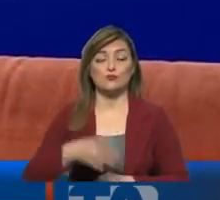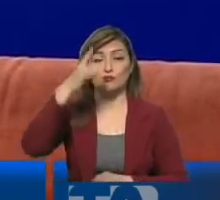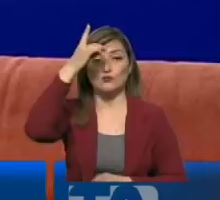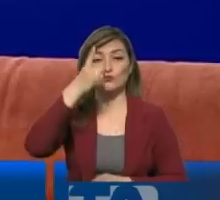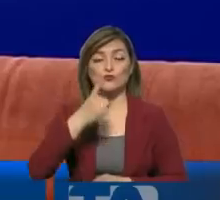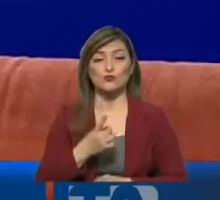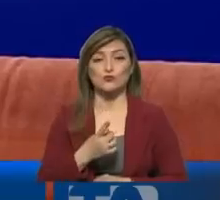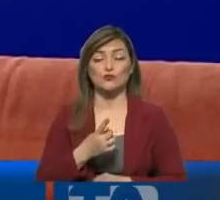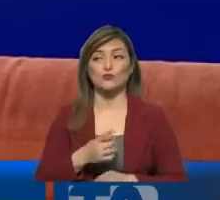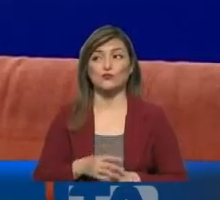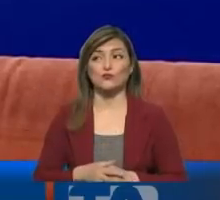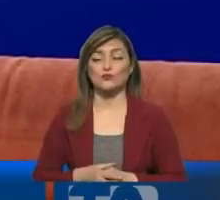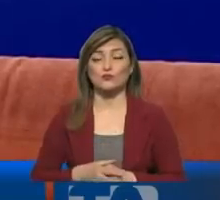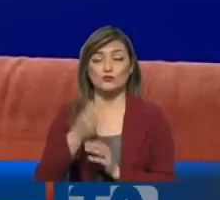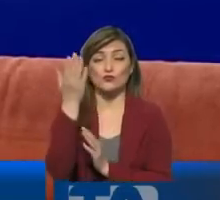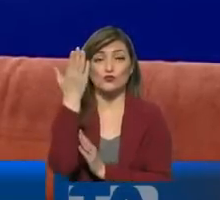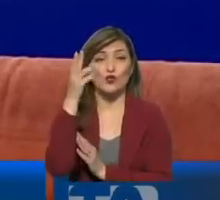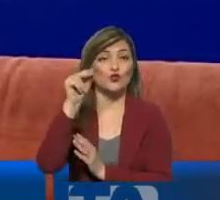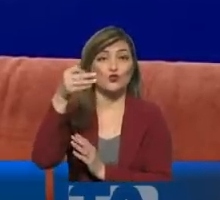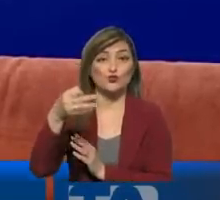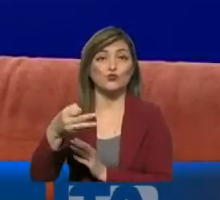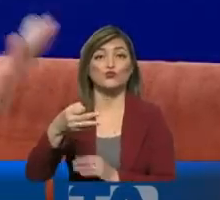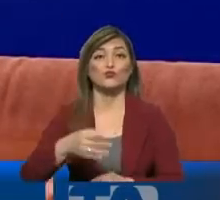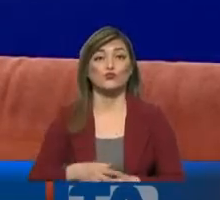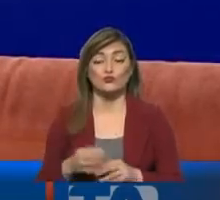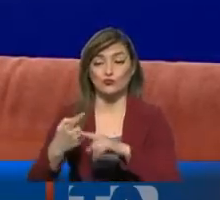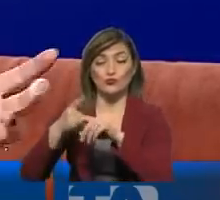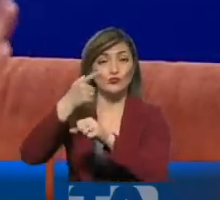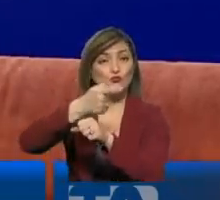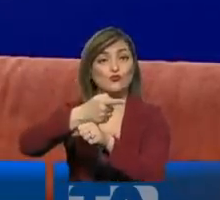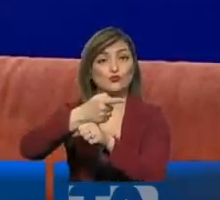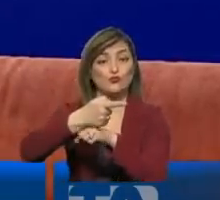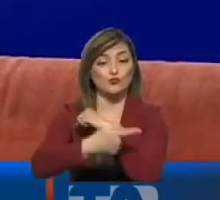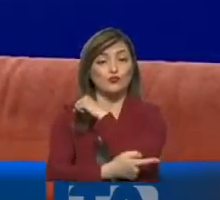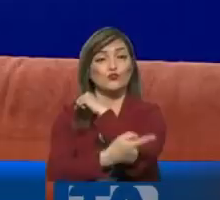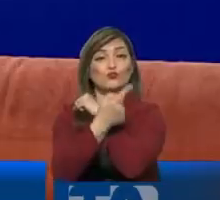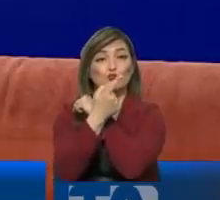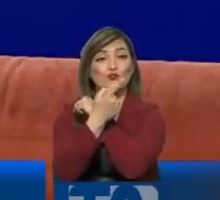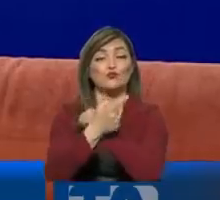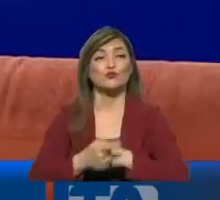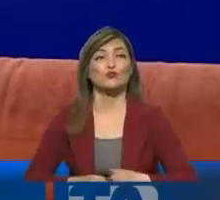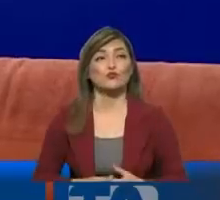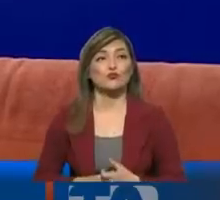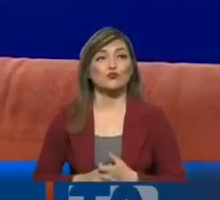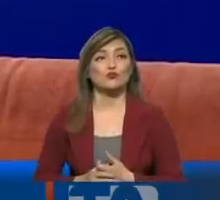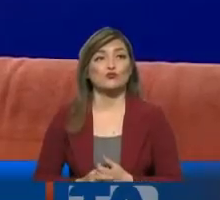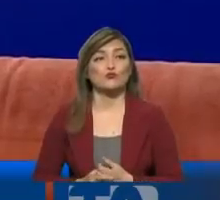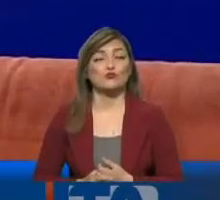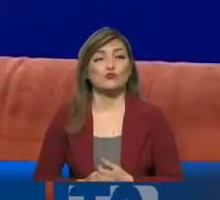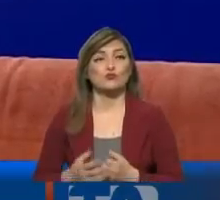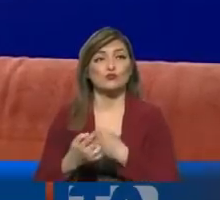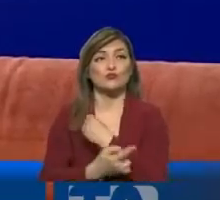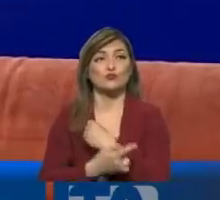que el alcalde había incumplido ciertas disposiciones disciplinarias, por así decirlo, y le sancionaron